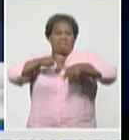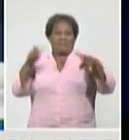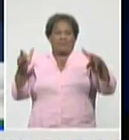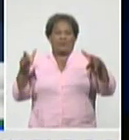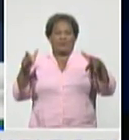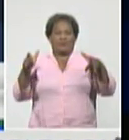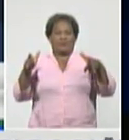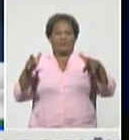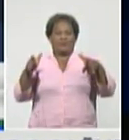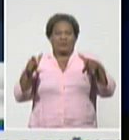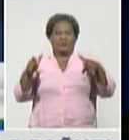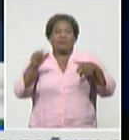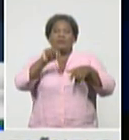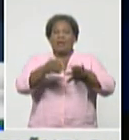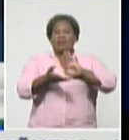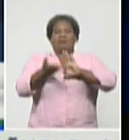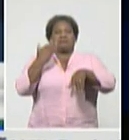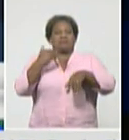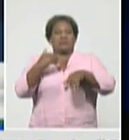encuentran recuperados.